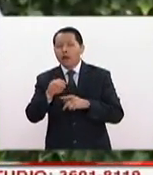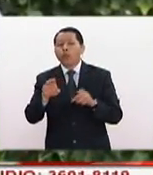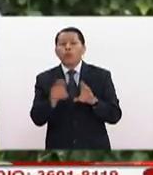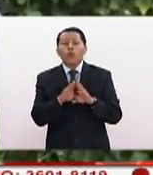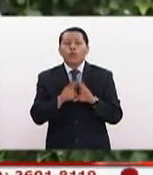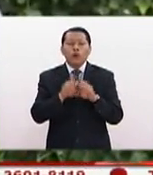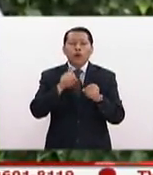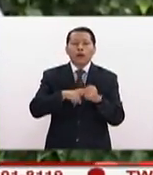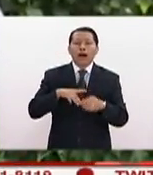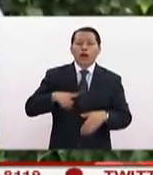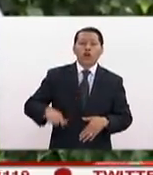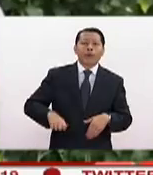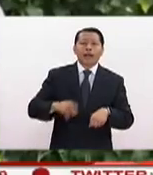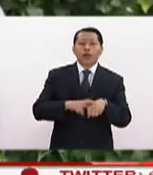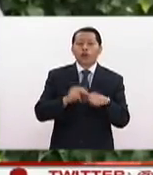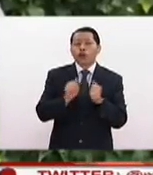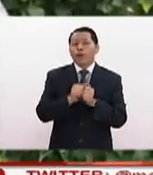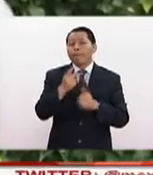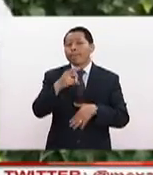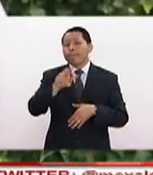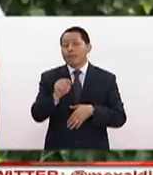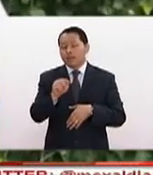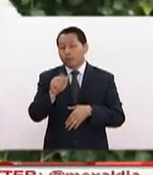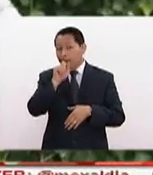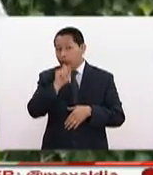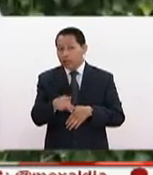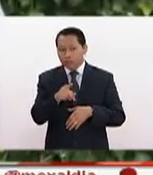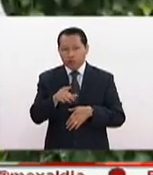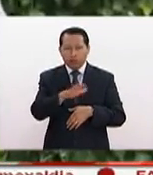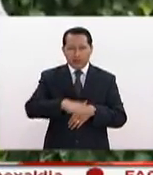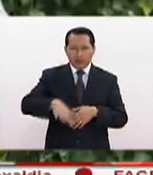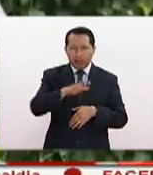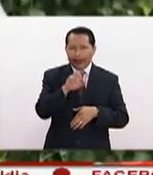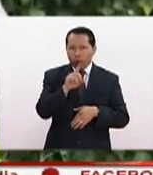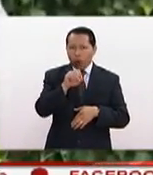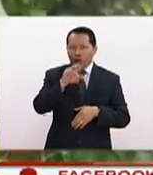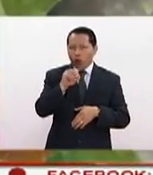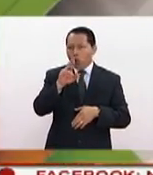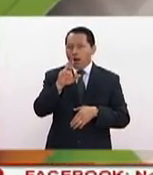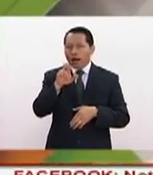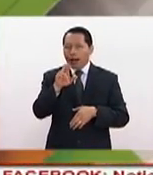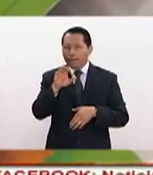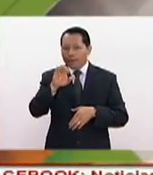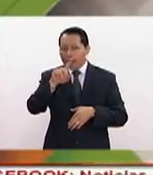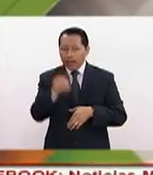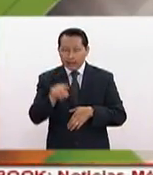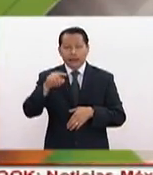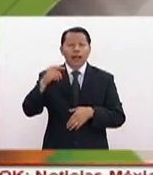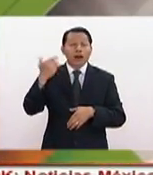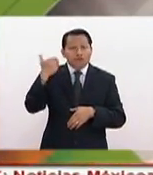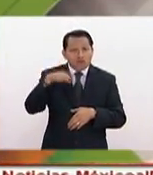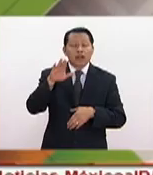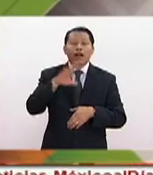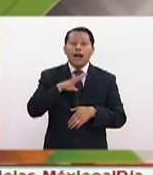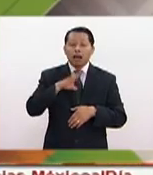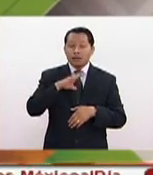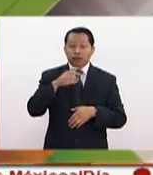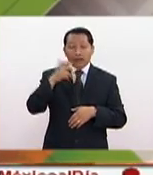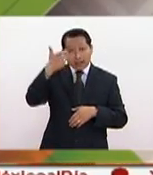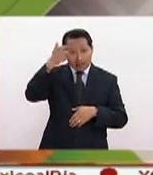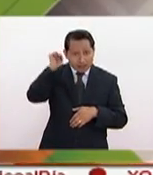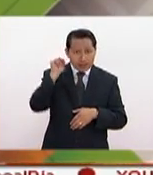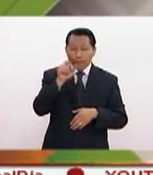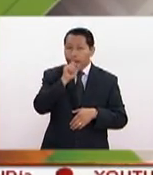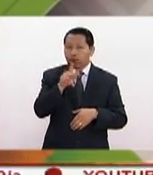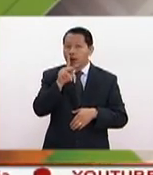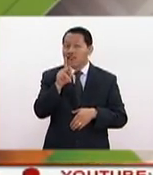coalición por la gubernatura del estado con el PRI. El dirigente local del partido, Eduardo Ramírez Aguilar, quien era uno de los aspirantes a candidato